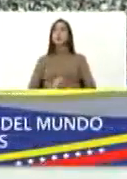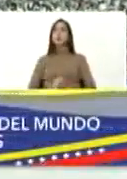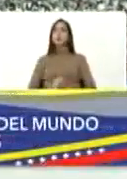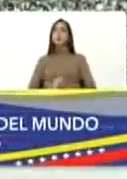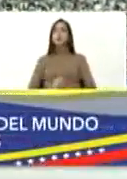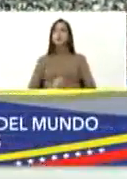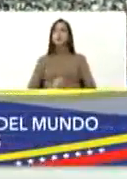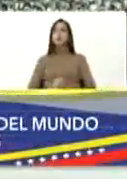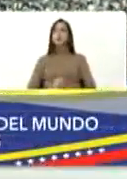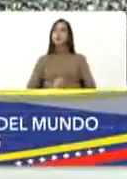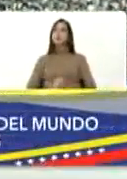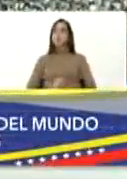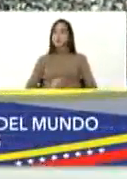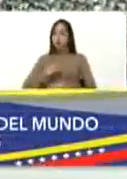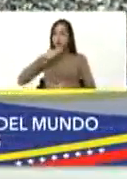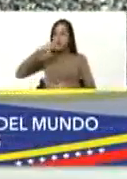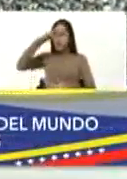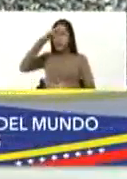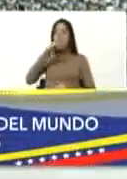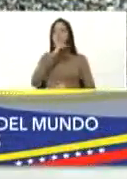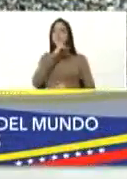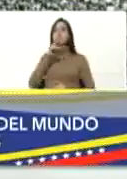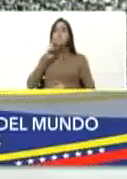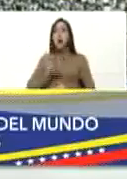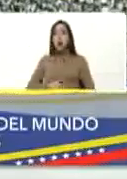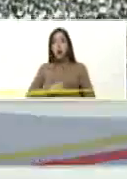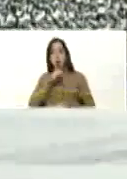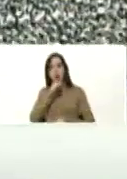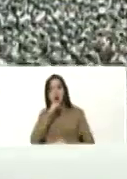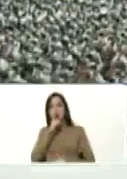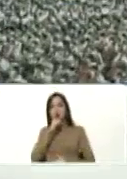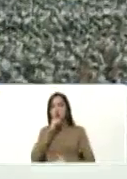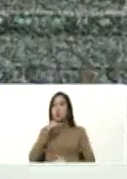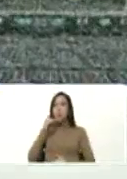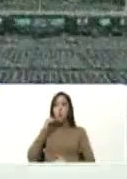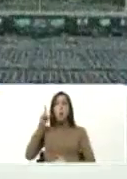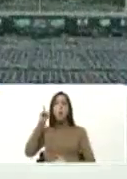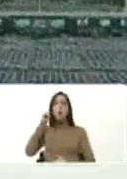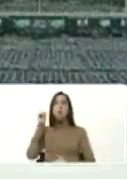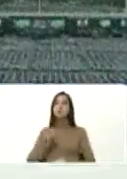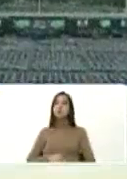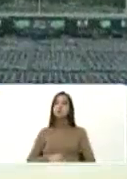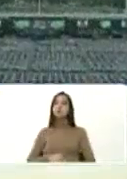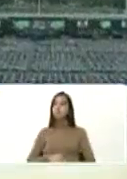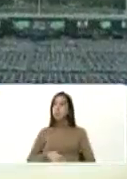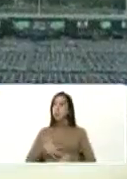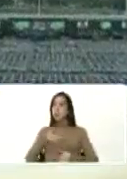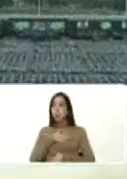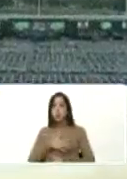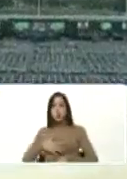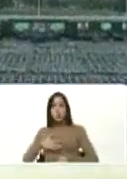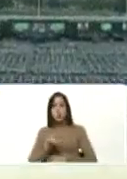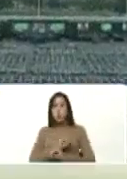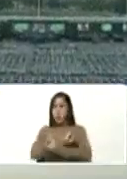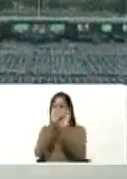a sus padres, a sus madres, a sus abuelas, a sus abuelos, nos llenaron de felicidad,